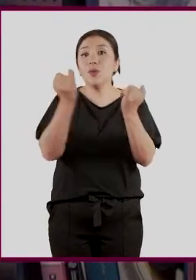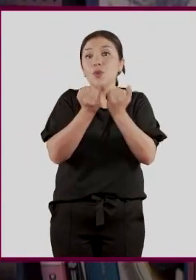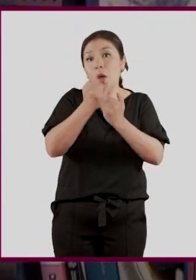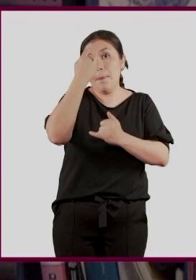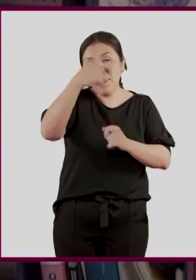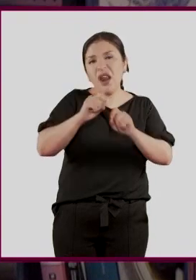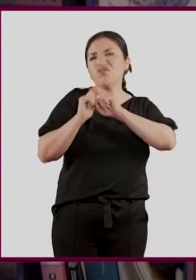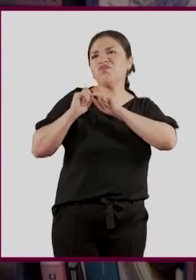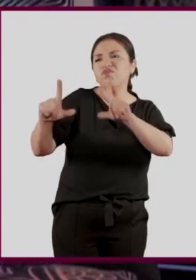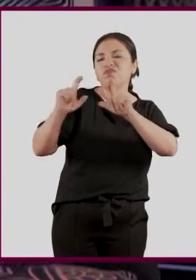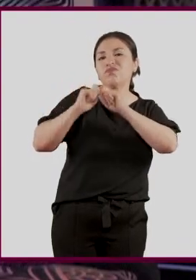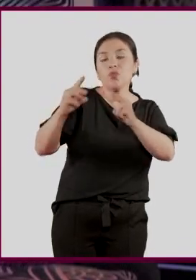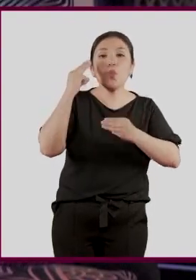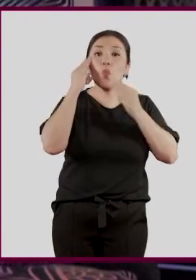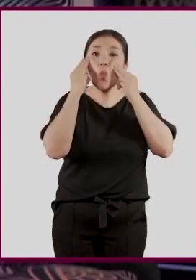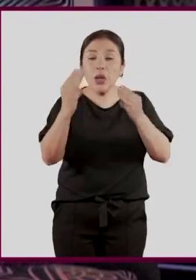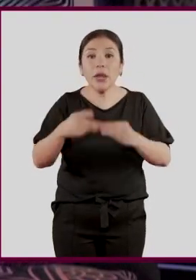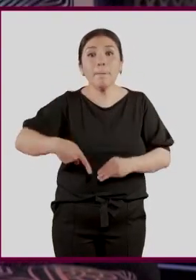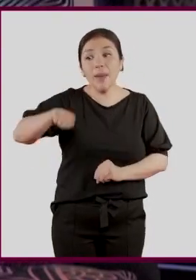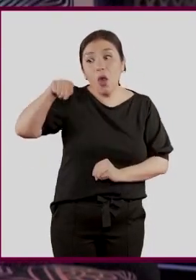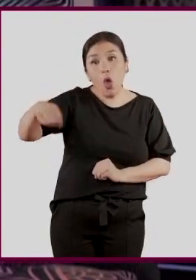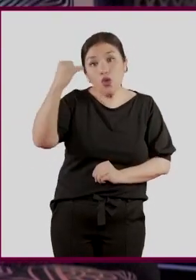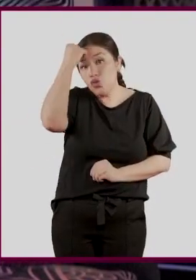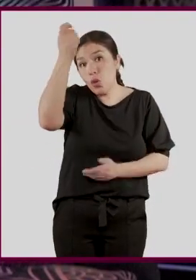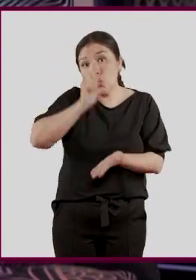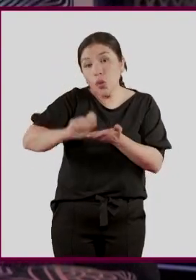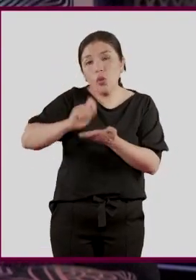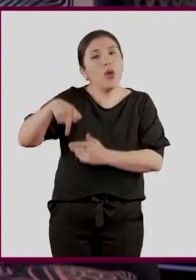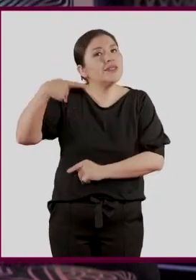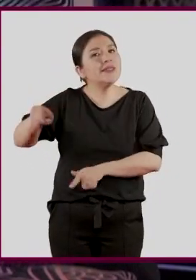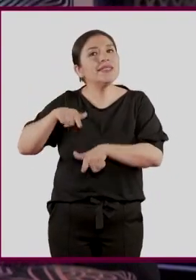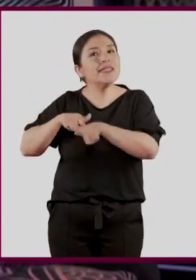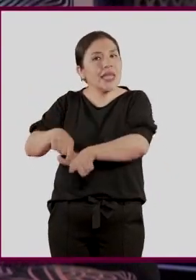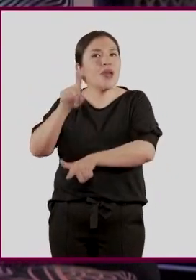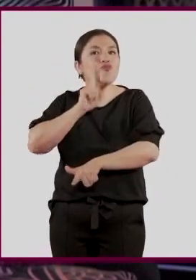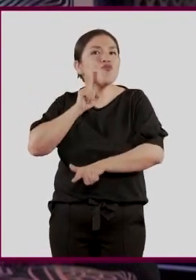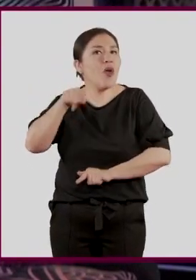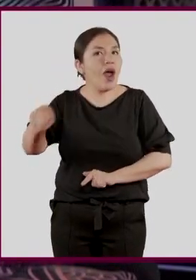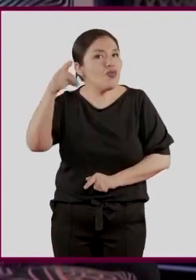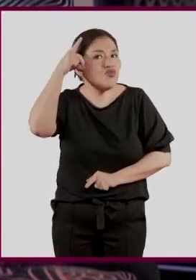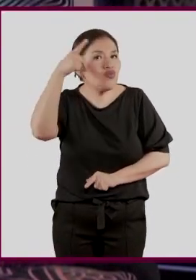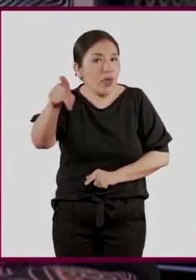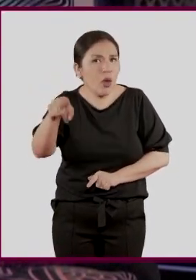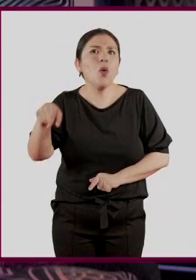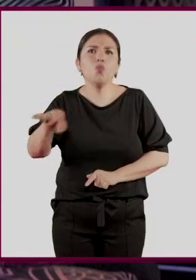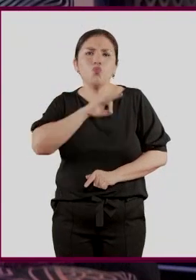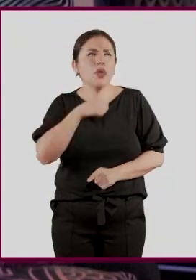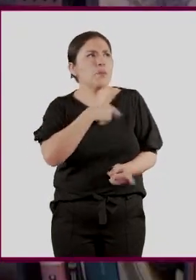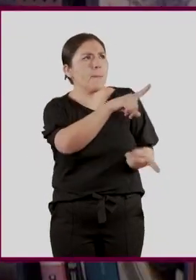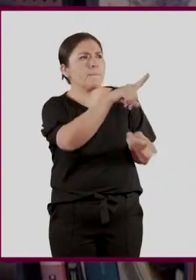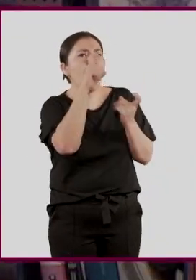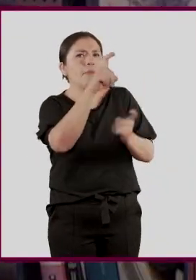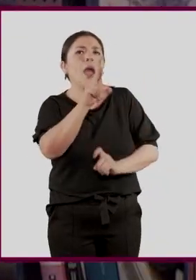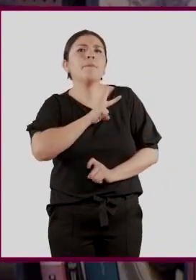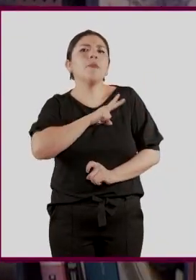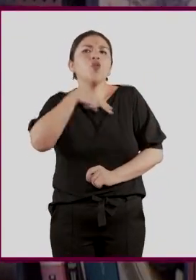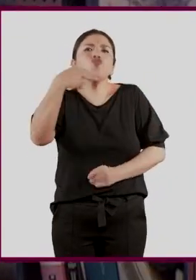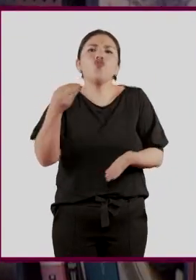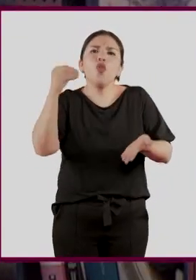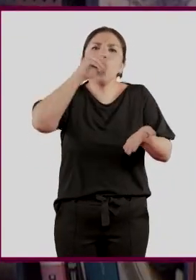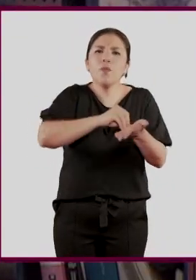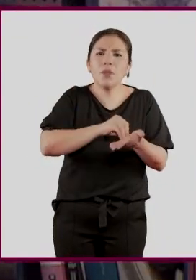de exhibirla. Pero la autora sigue siendo Jimena y ella tiene el derecho de exigir su crédito.